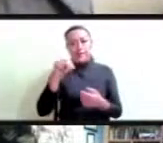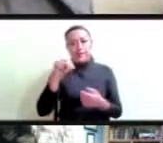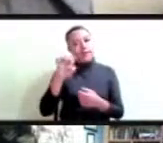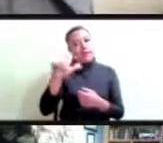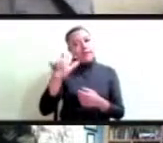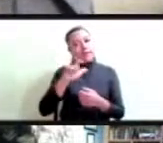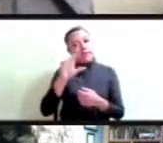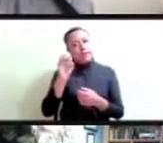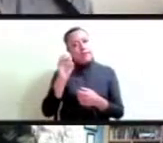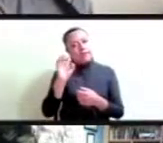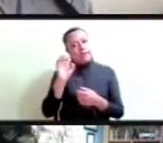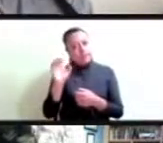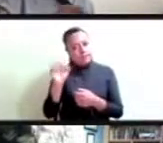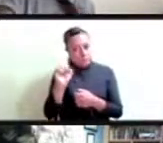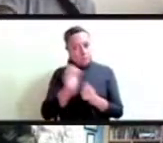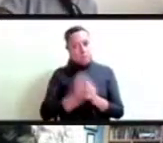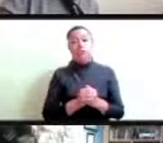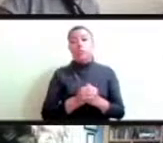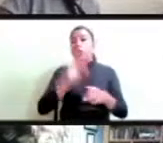corte señalaron que teníamos